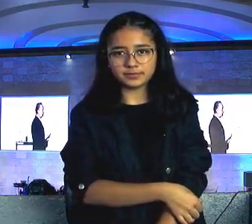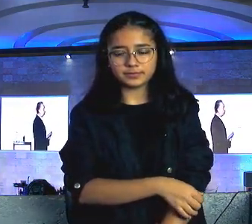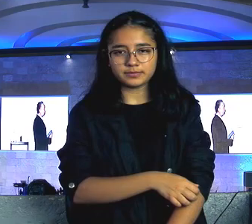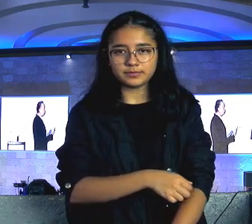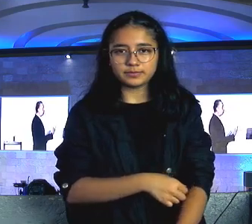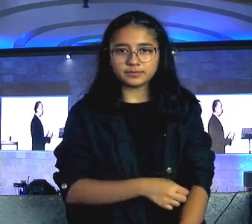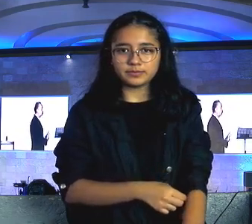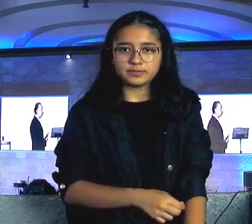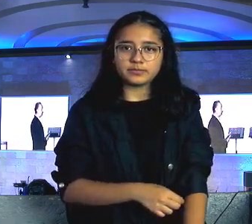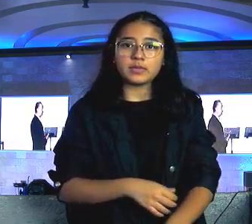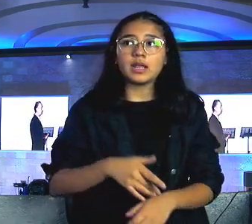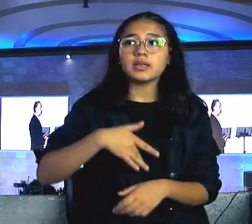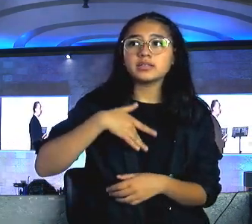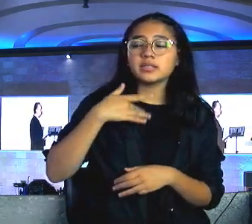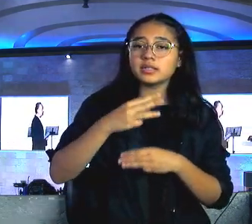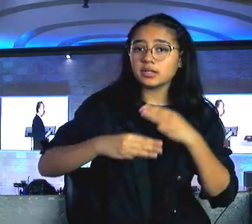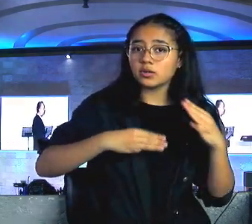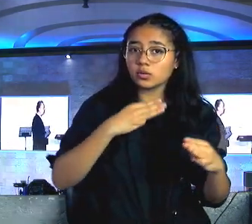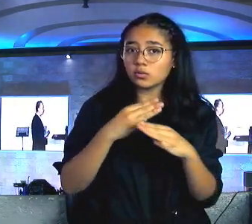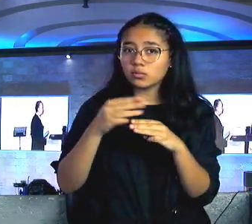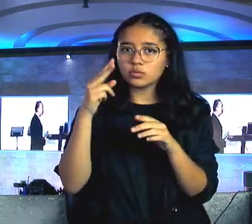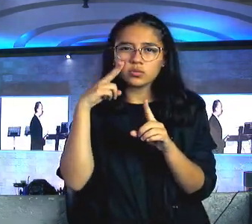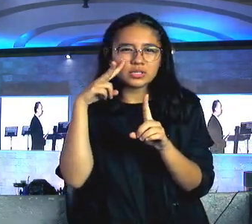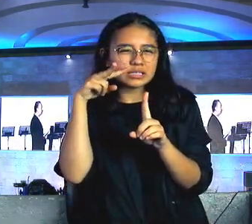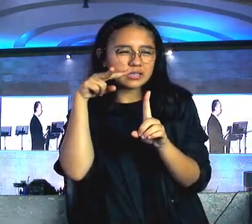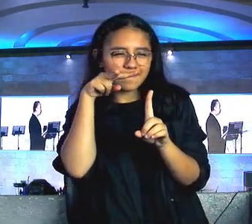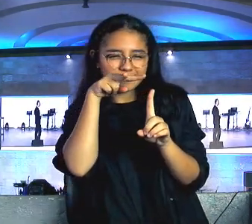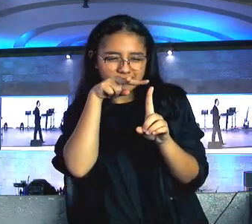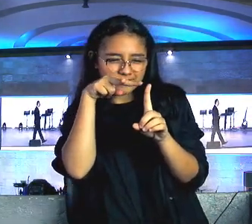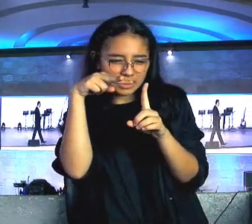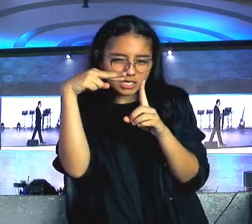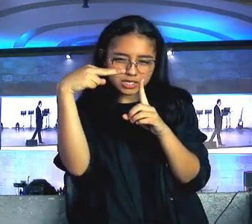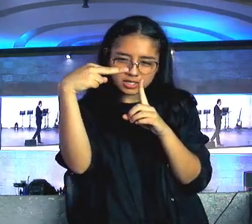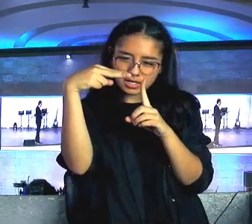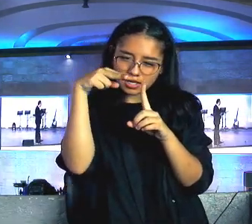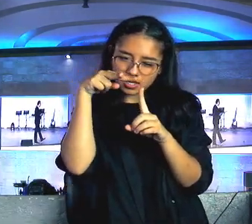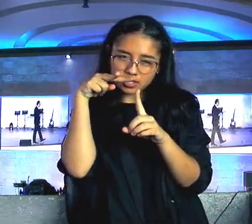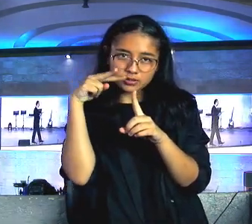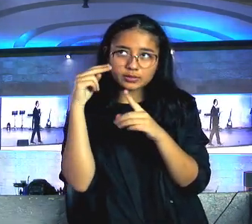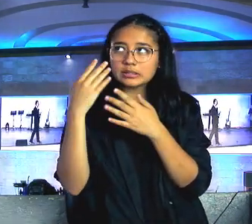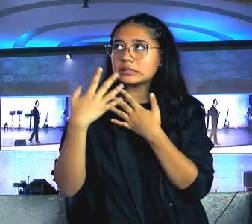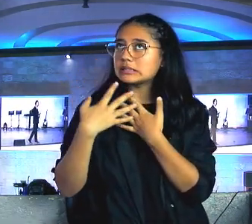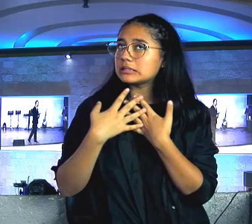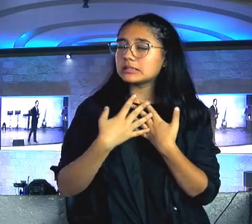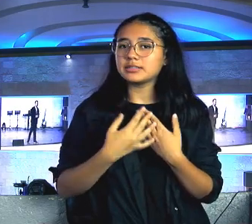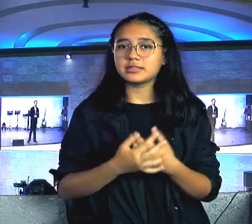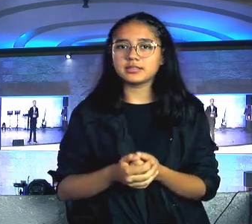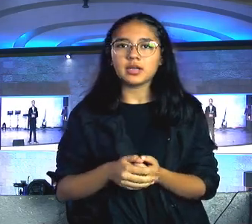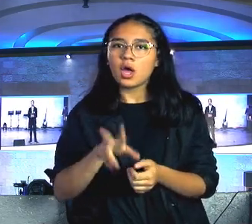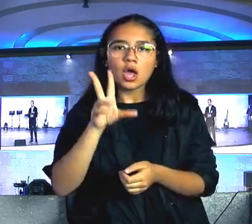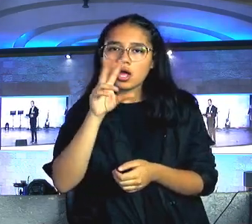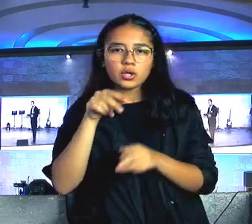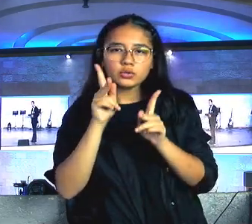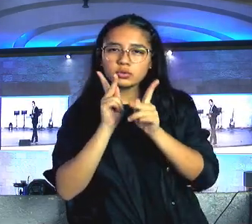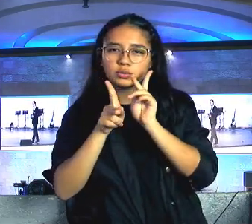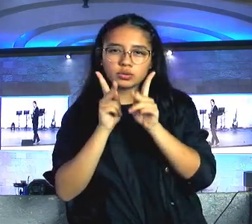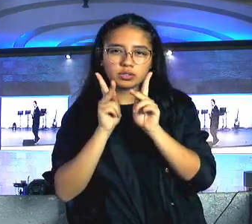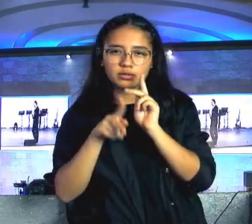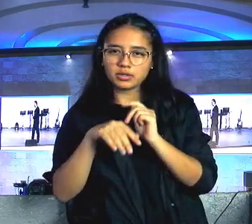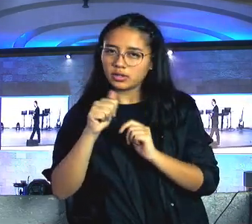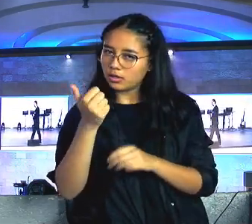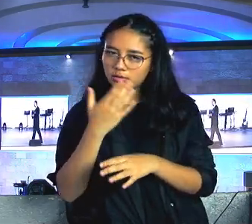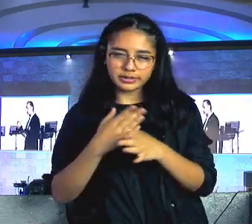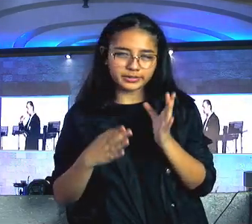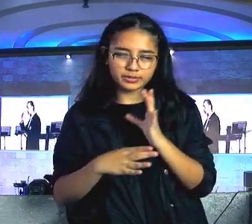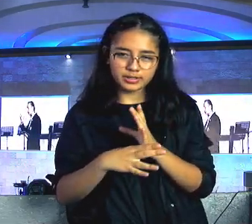sentido que un mundo te vigila? ¿Que un mundo te vigila? Y no estoy hablando de ovnis ni mucho menos,